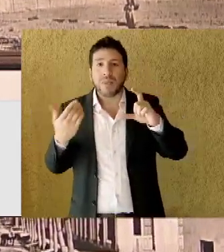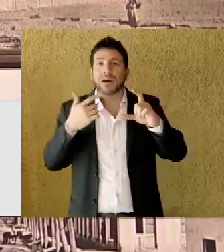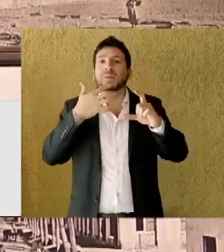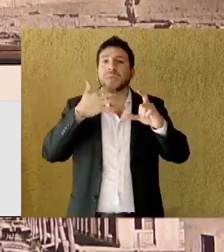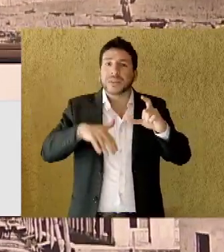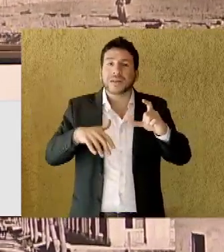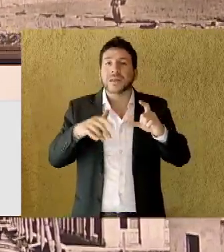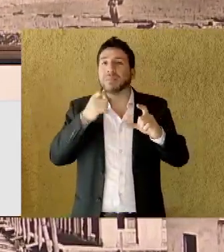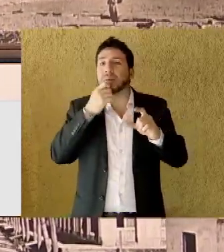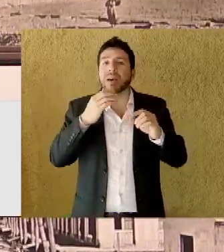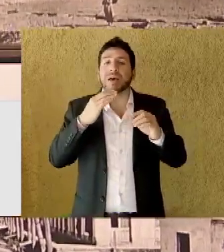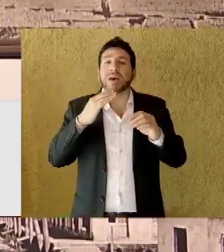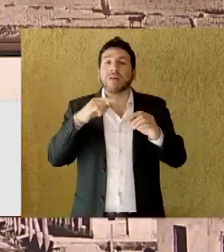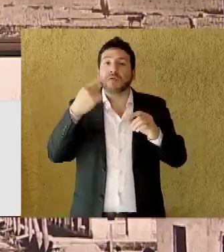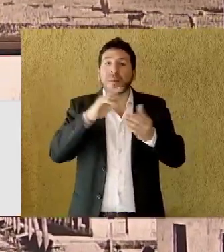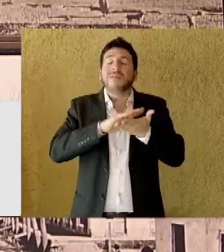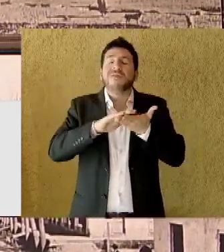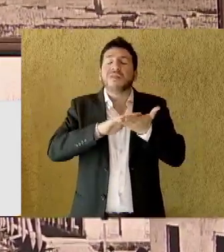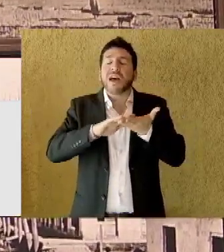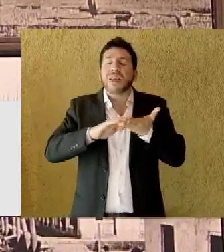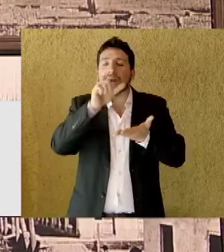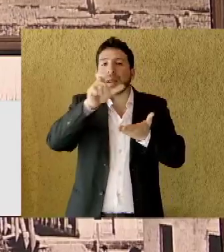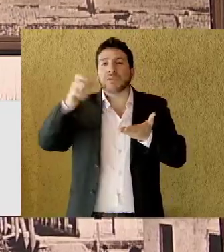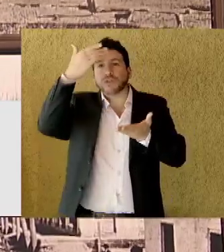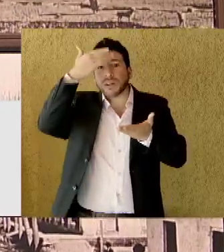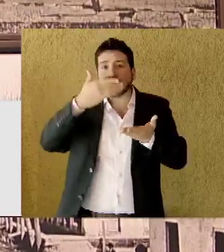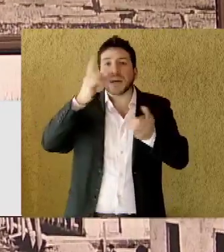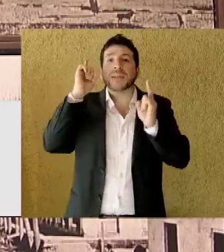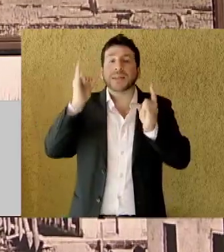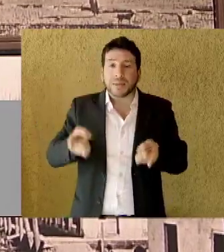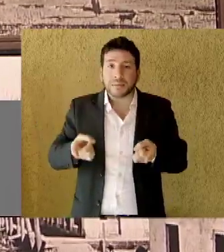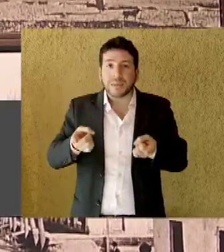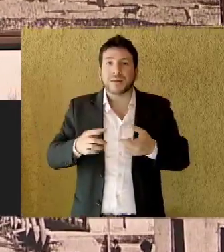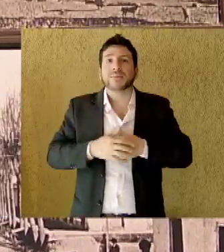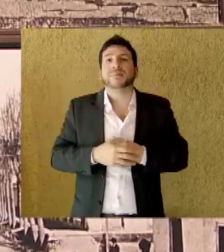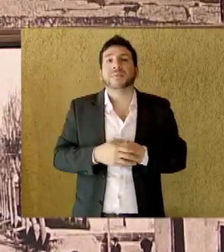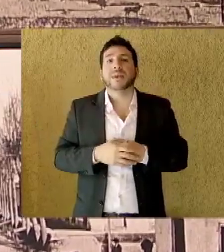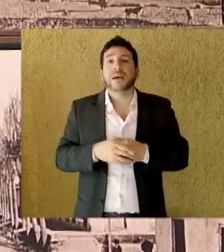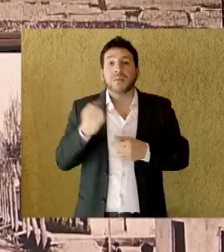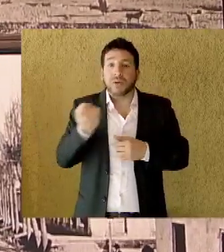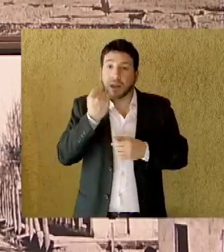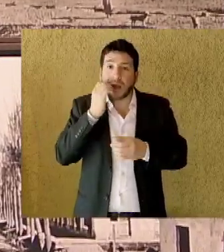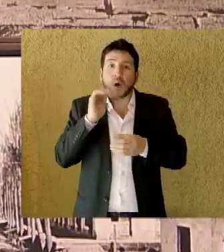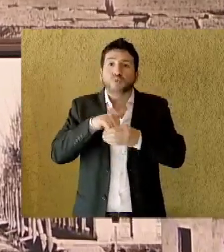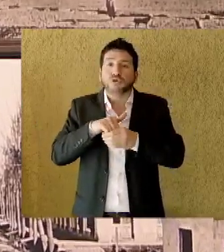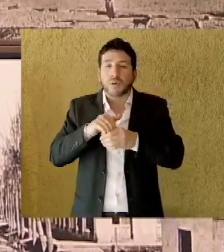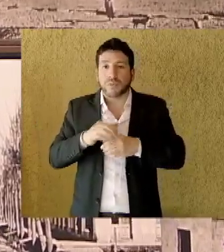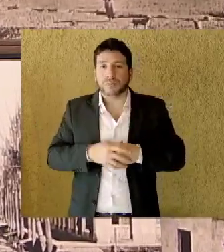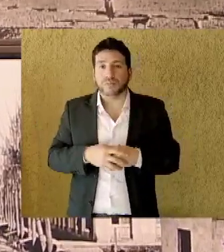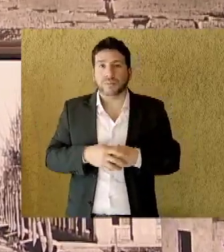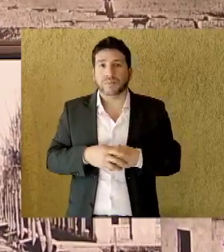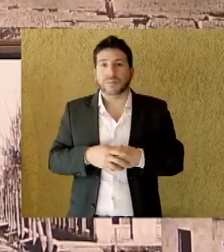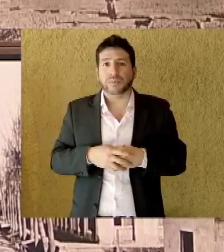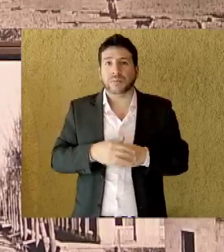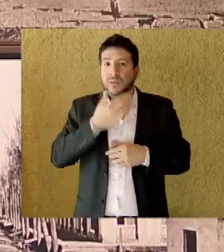entender en idioma braille, se puede leer de esta manera, así que también tiene esa característica de inclusivo. Bueno, muy bien, y por supuesto